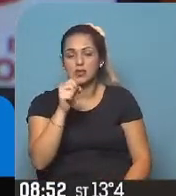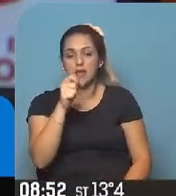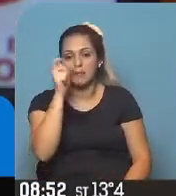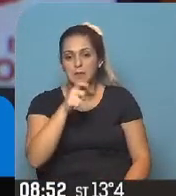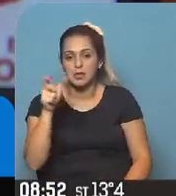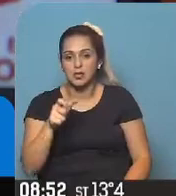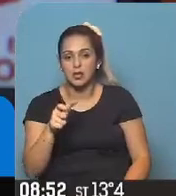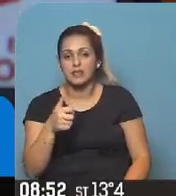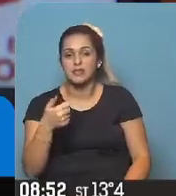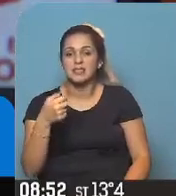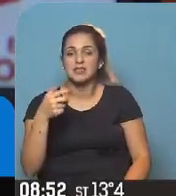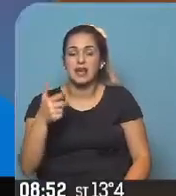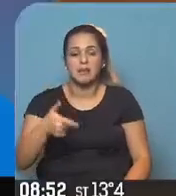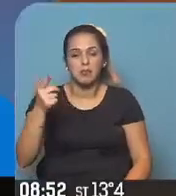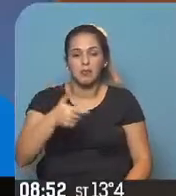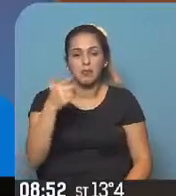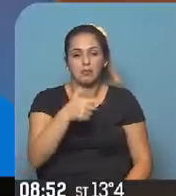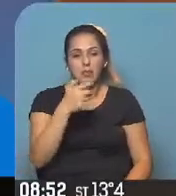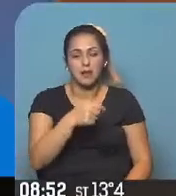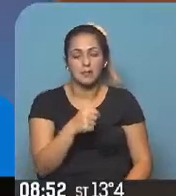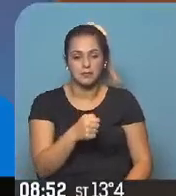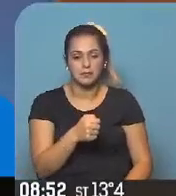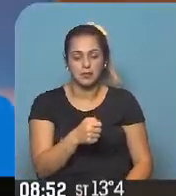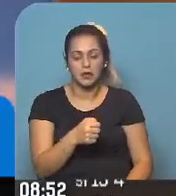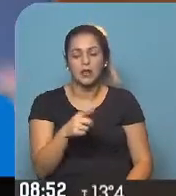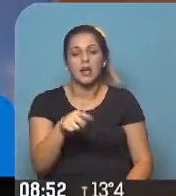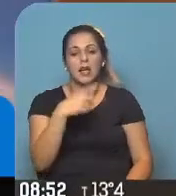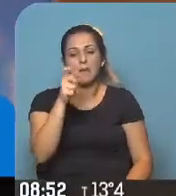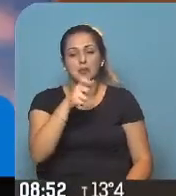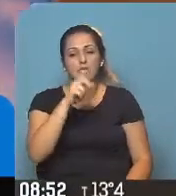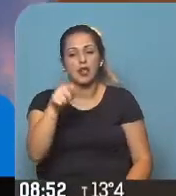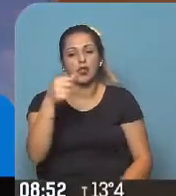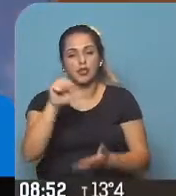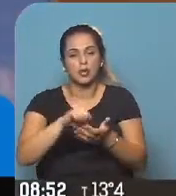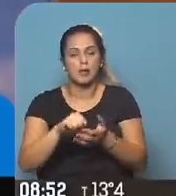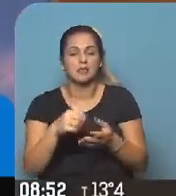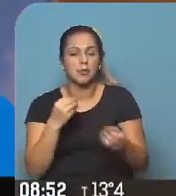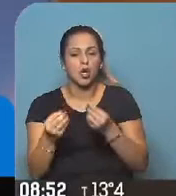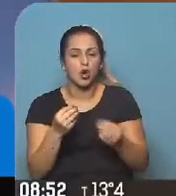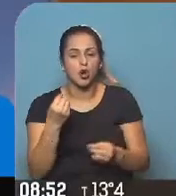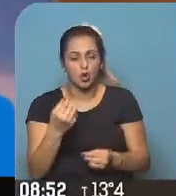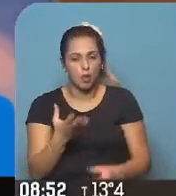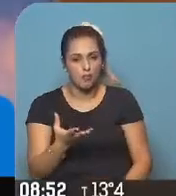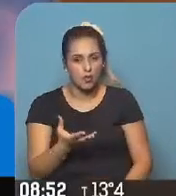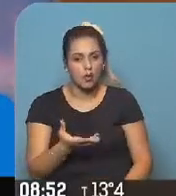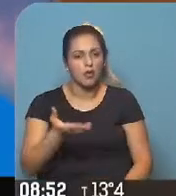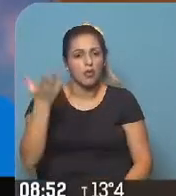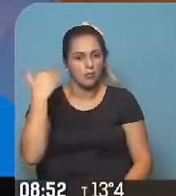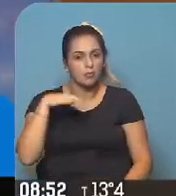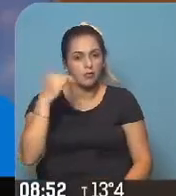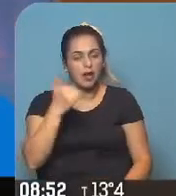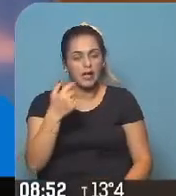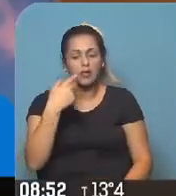a matar extranjeros. ¿A quiénes matan? ¿Cómo fue? Porque se tiene un registro histórico, de hecho, incluso en